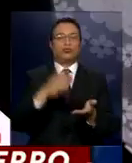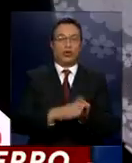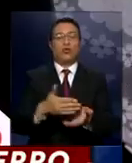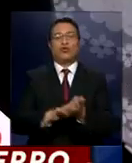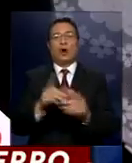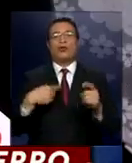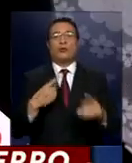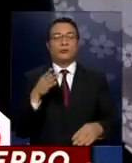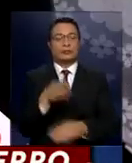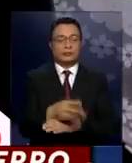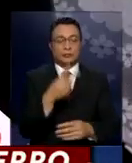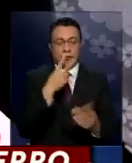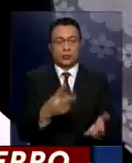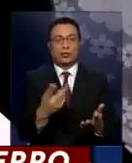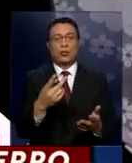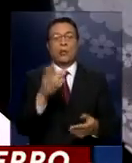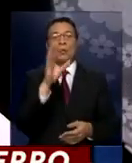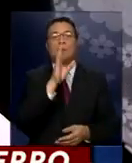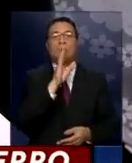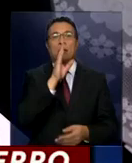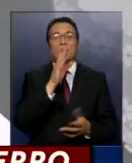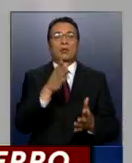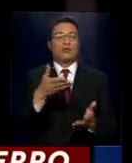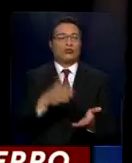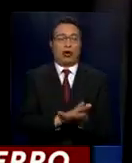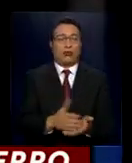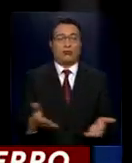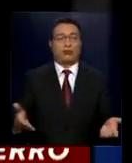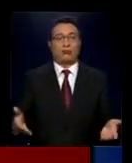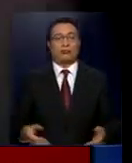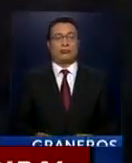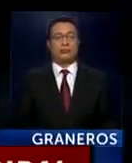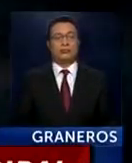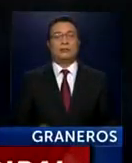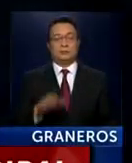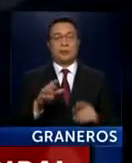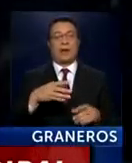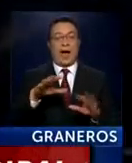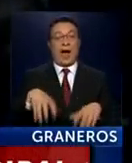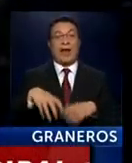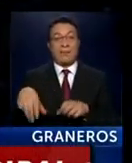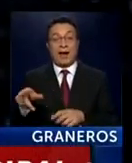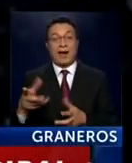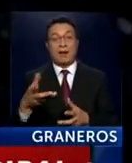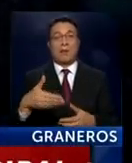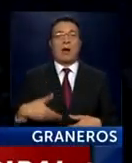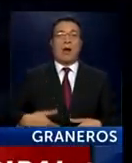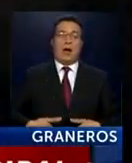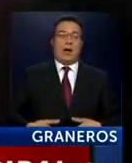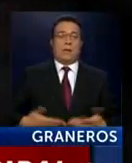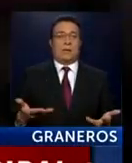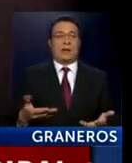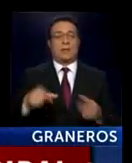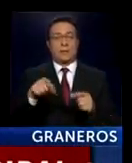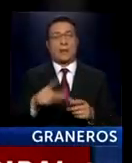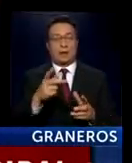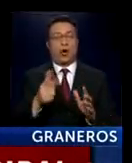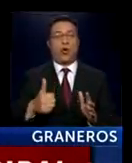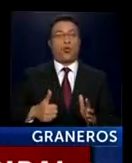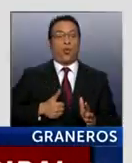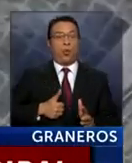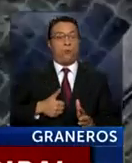el otro día yo llegaba y veía un perro que se lo habían comido. Dice que los animales pasaban hambre y más aún, el canil nunca cumplió con